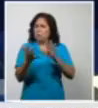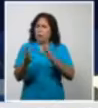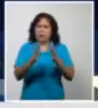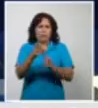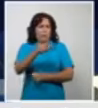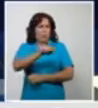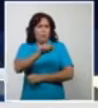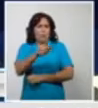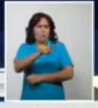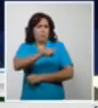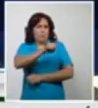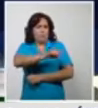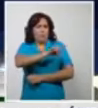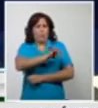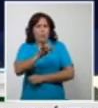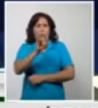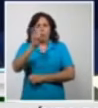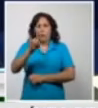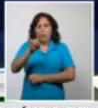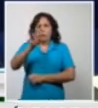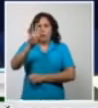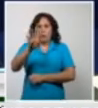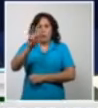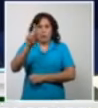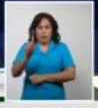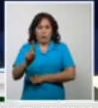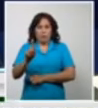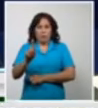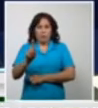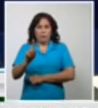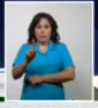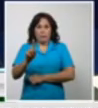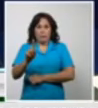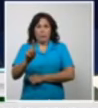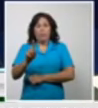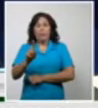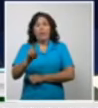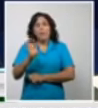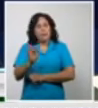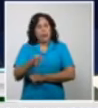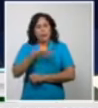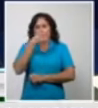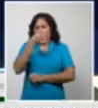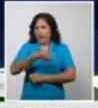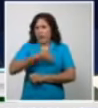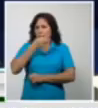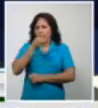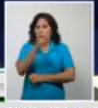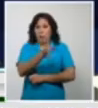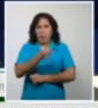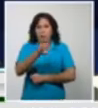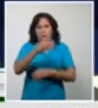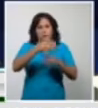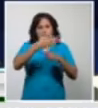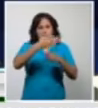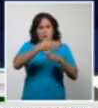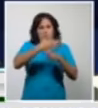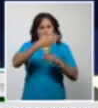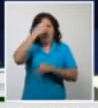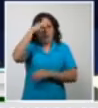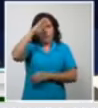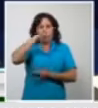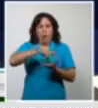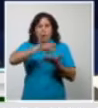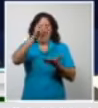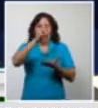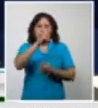anteriores, 941, y como siempre decimos, municipio de Santiago, Plaza, Centro Habana